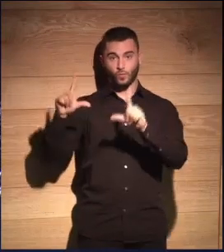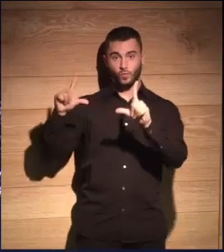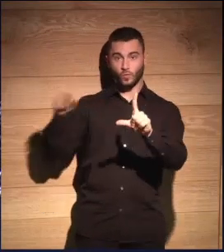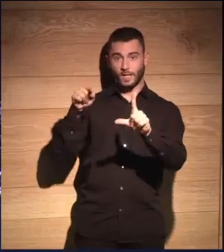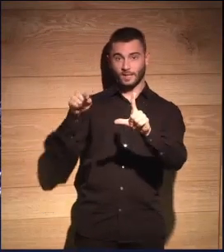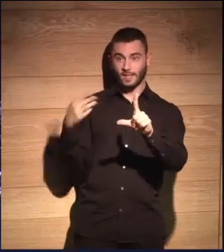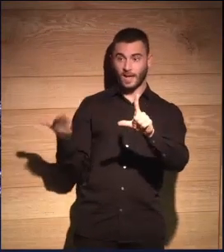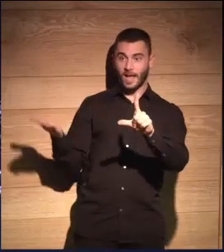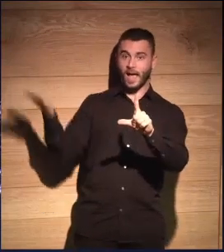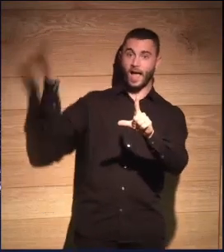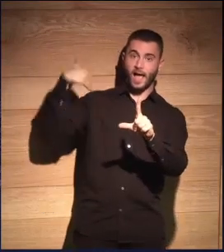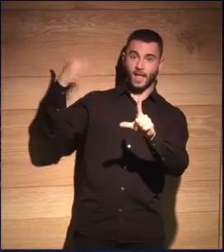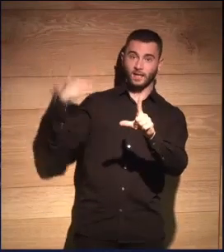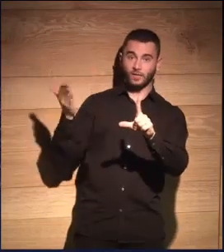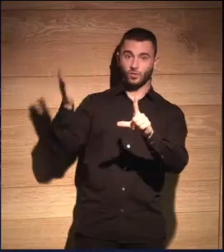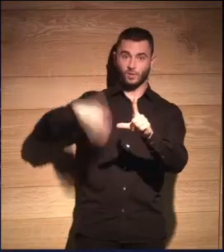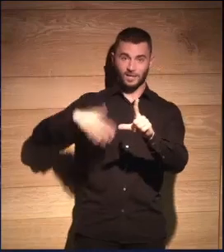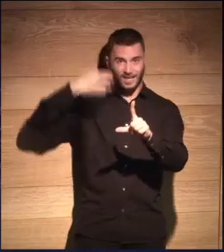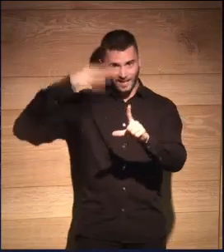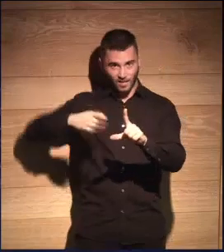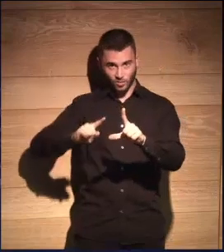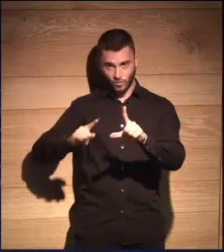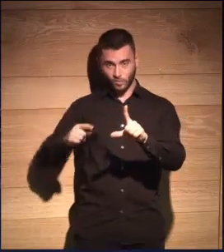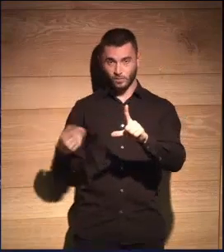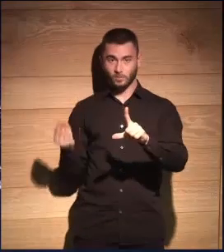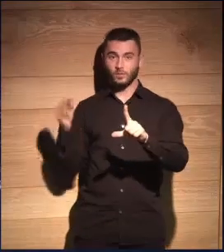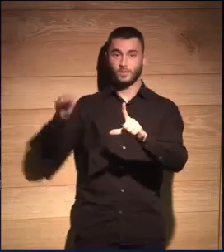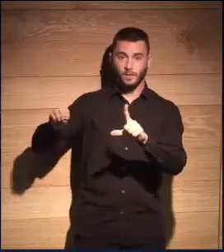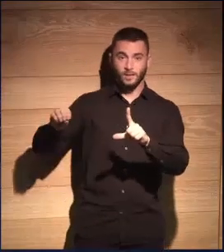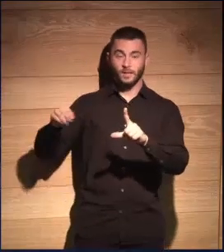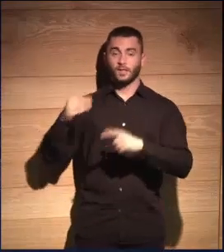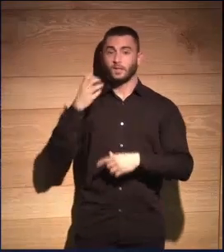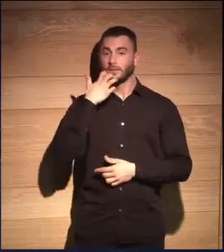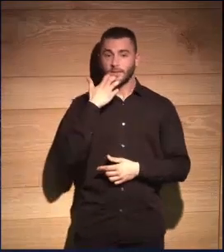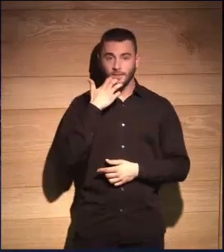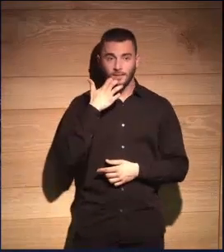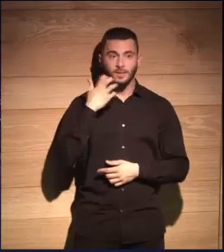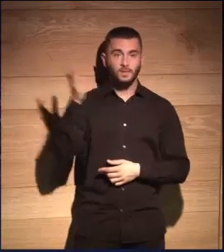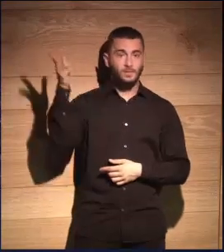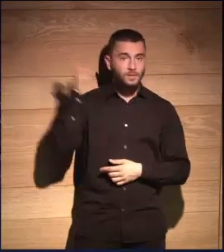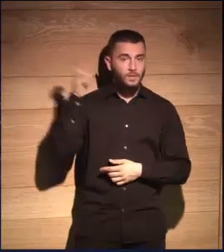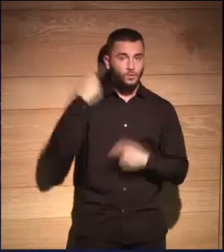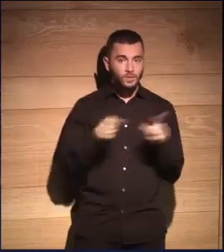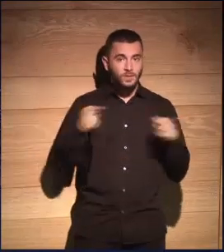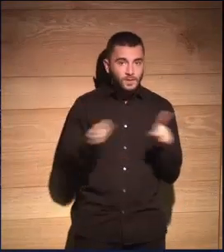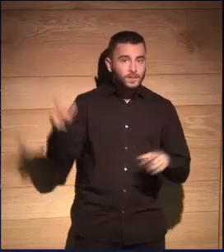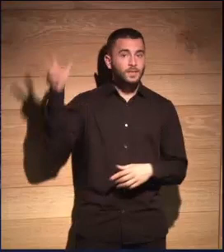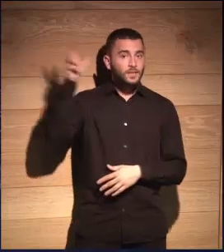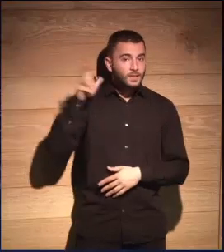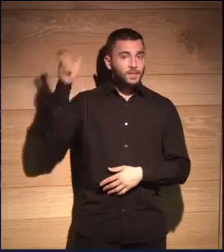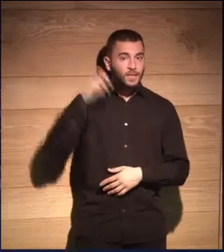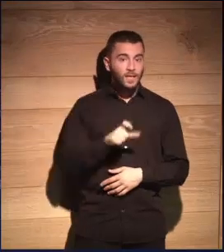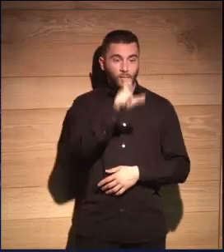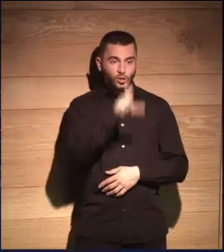personaje no está de forma real, ¿no? Entonces, por ejemplo, si estás explorando, estás escuchando esta musiquita y tal, y vas a hablar con esa